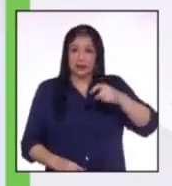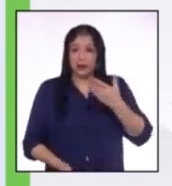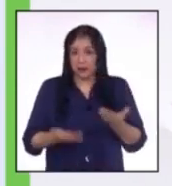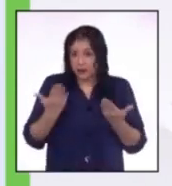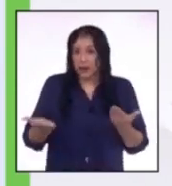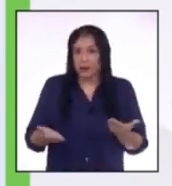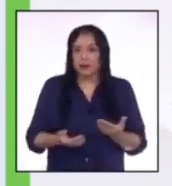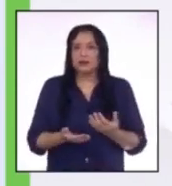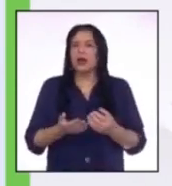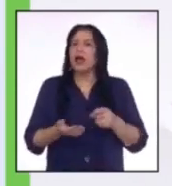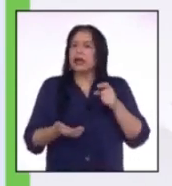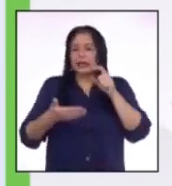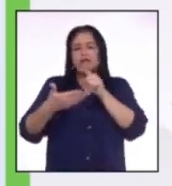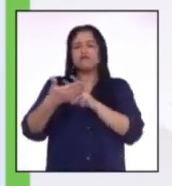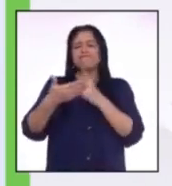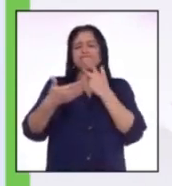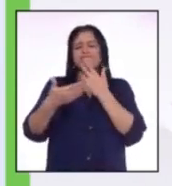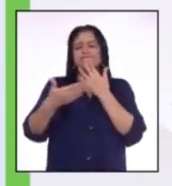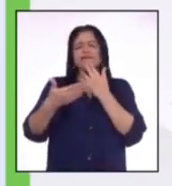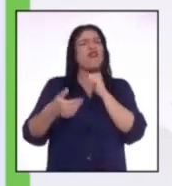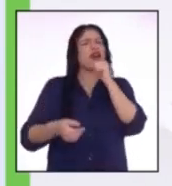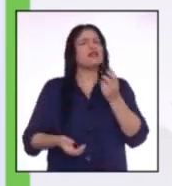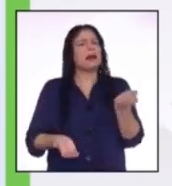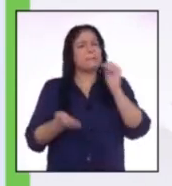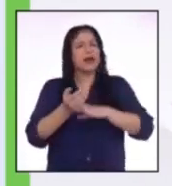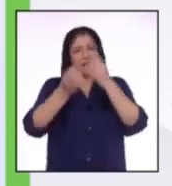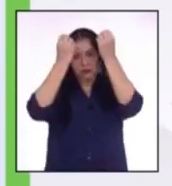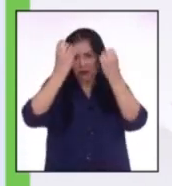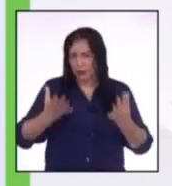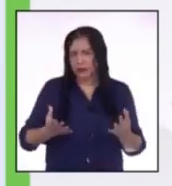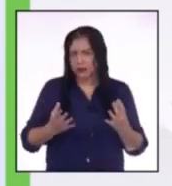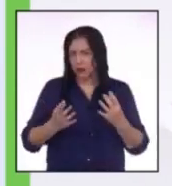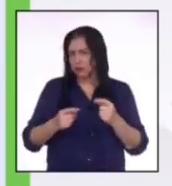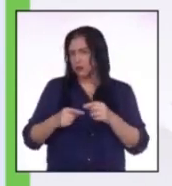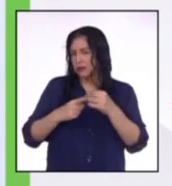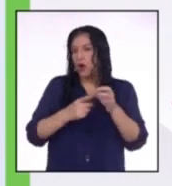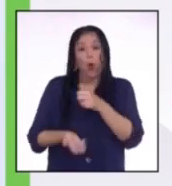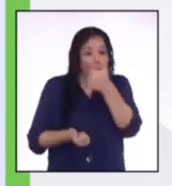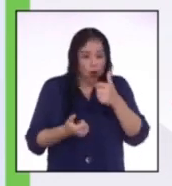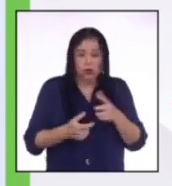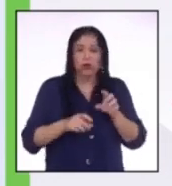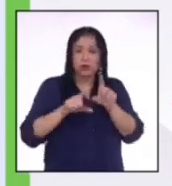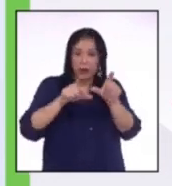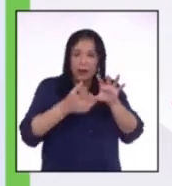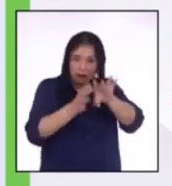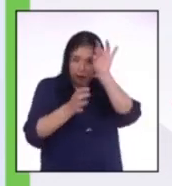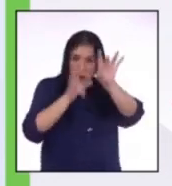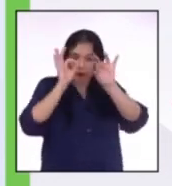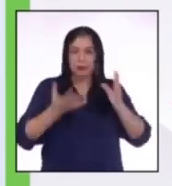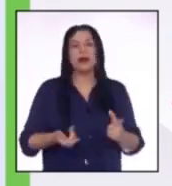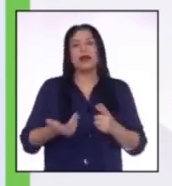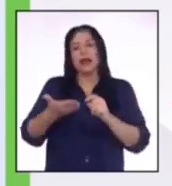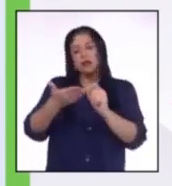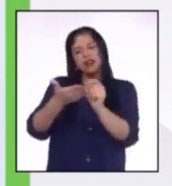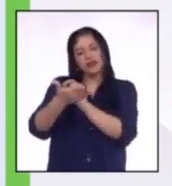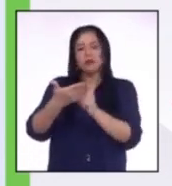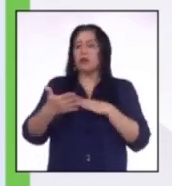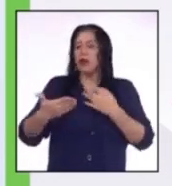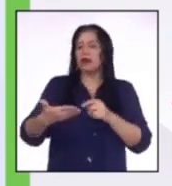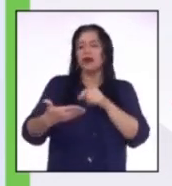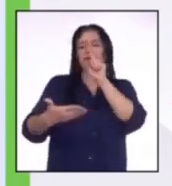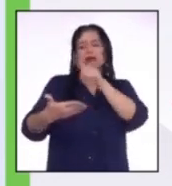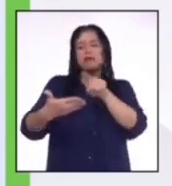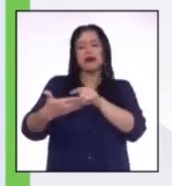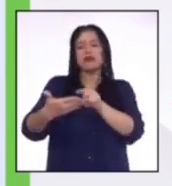buscar más información especializada otras fuentes la versión de borrador puede